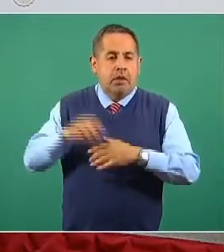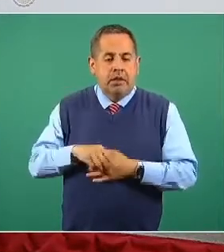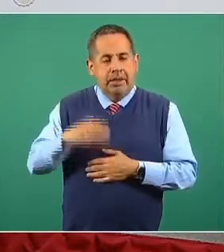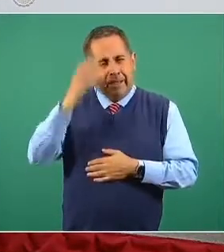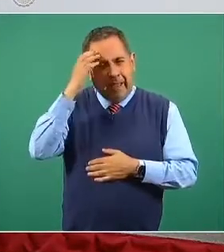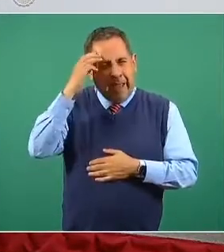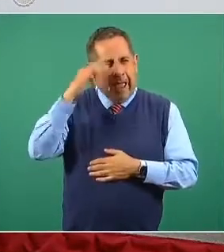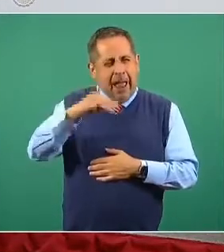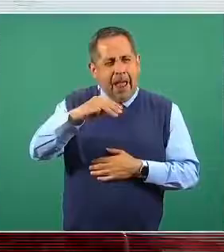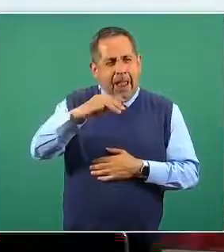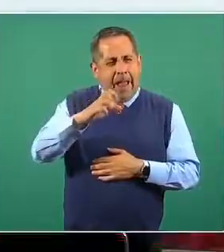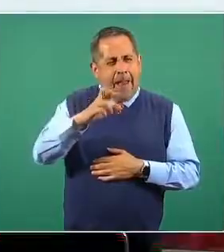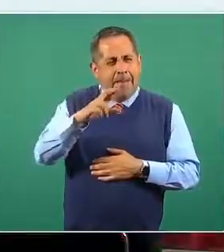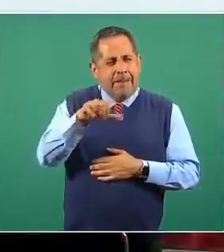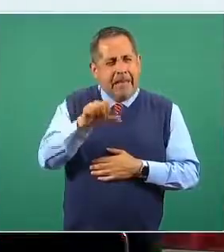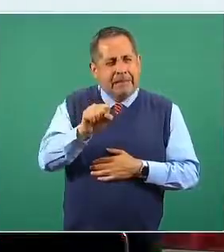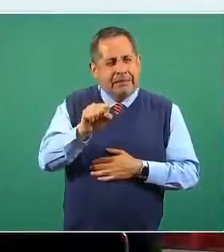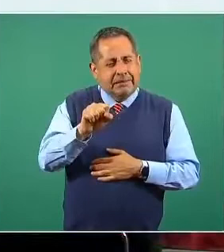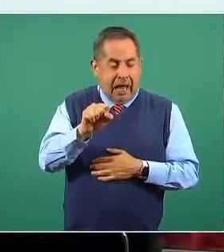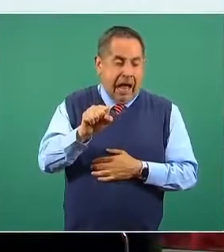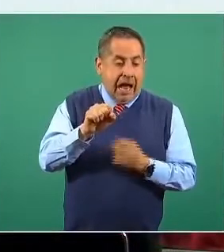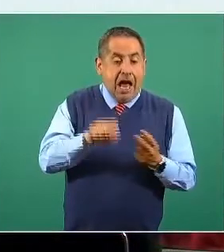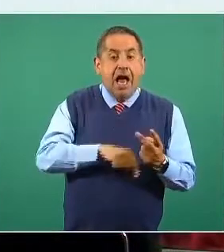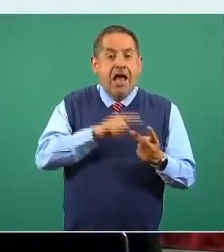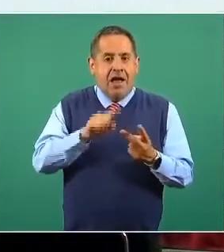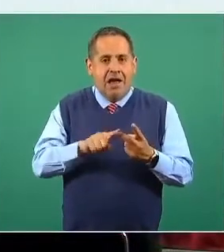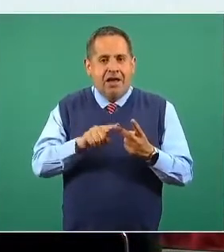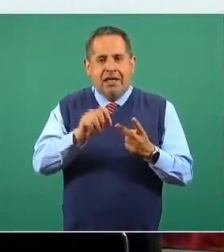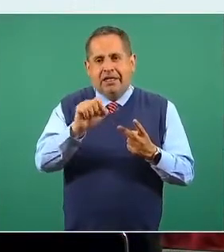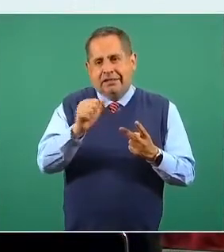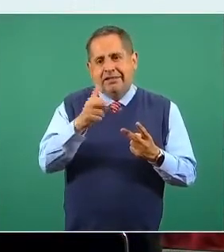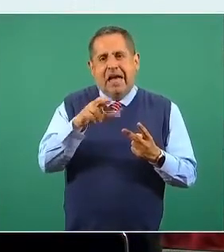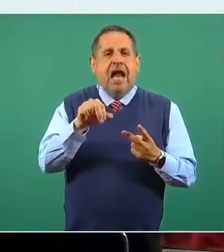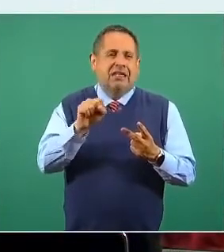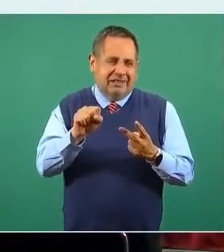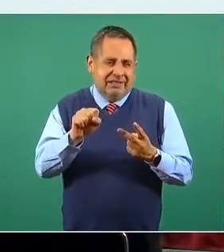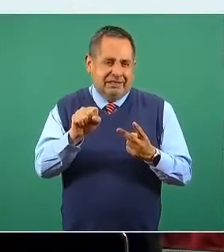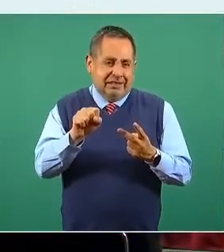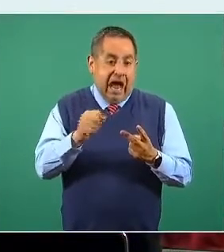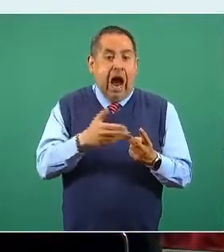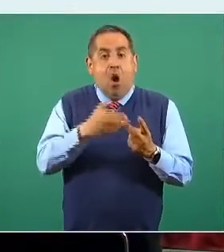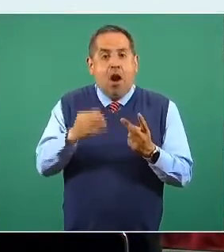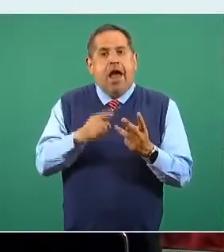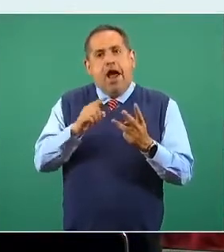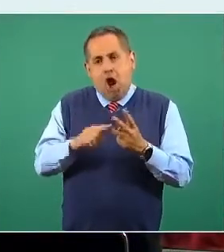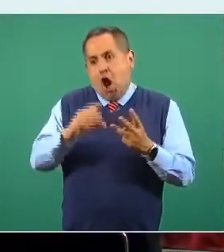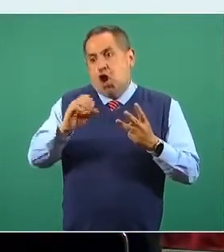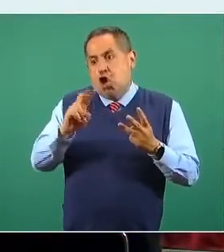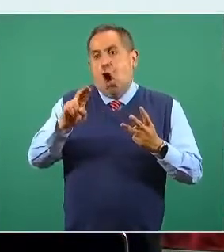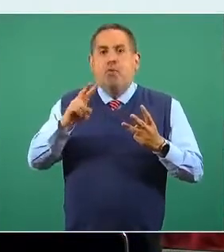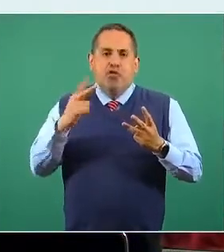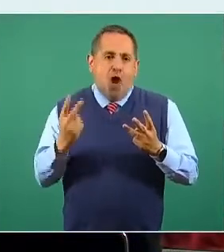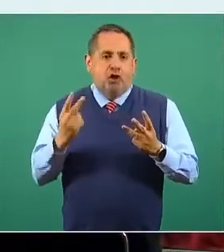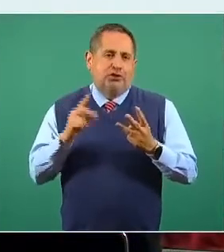MERS y el mismo SARS en sus diferentes momentos. Asimismo, el día de hoy pues estaremos